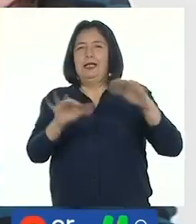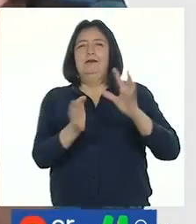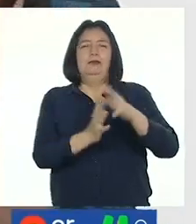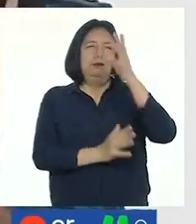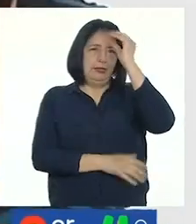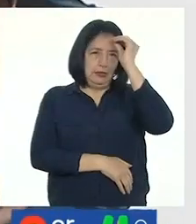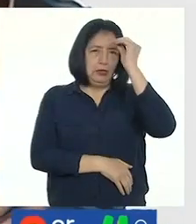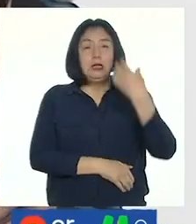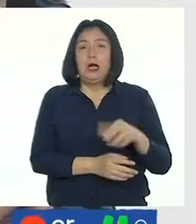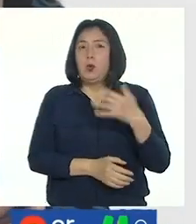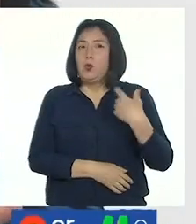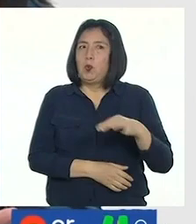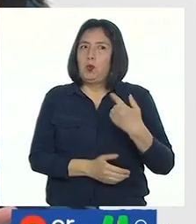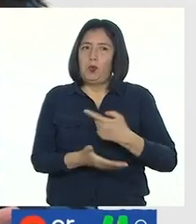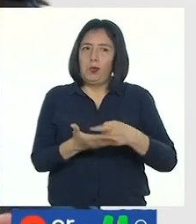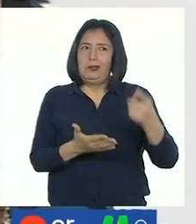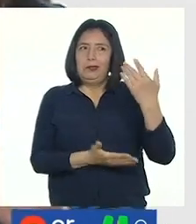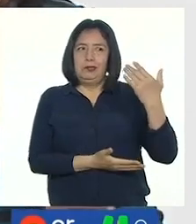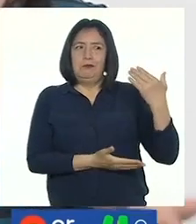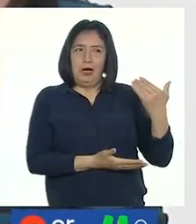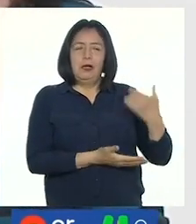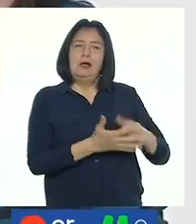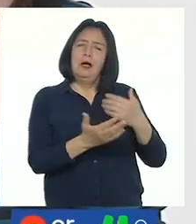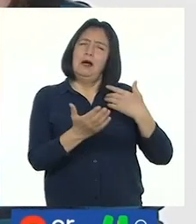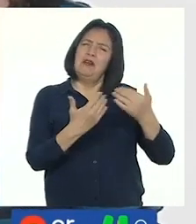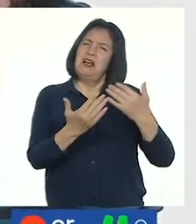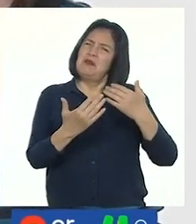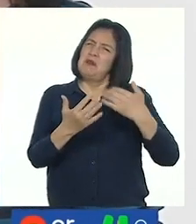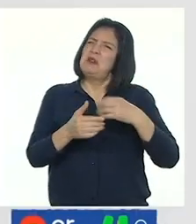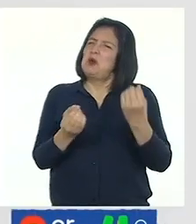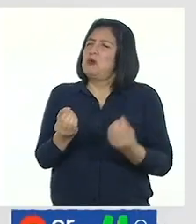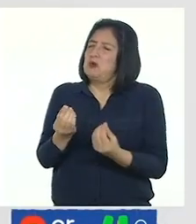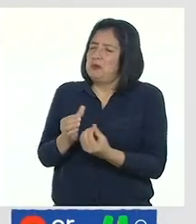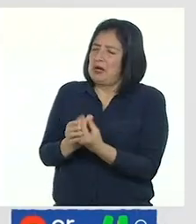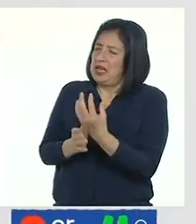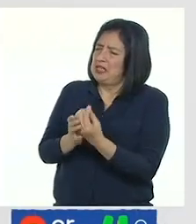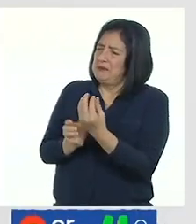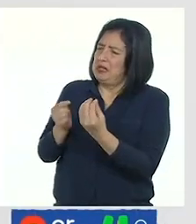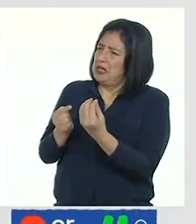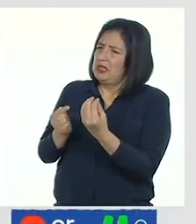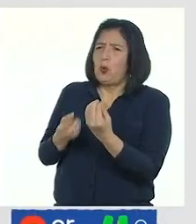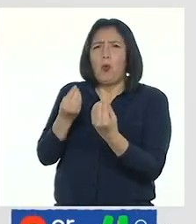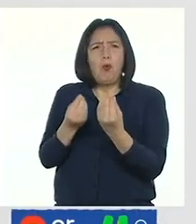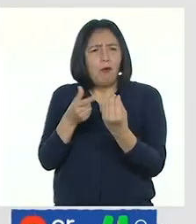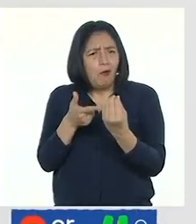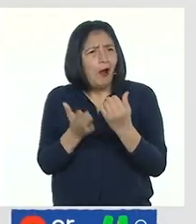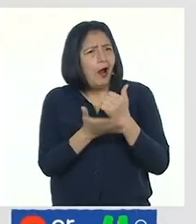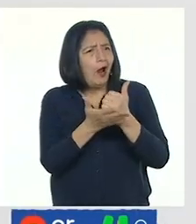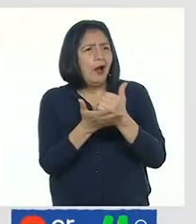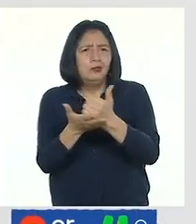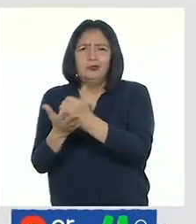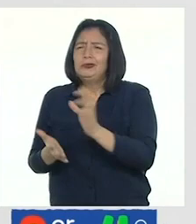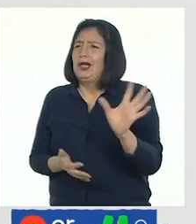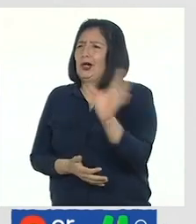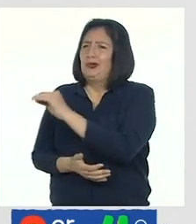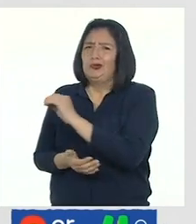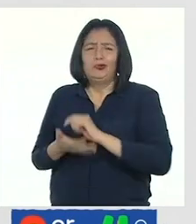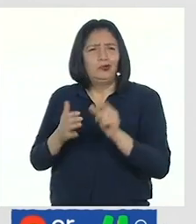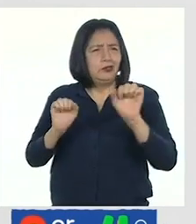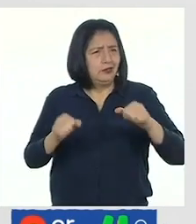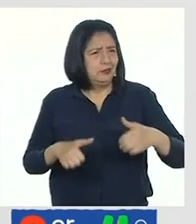aprender. Durante esta semana hemos estado hablando sobre las plantas y cómo estas ayudan a todos los seres